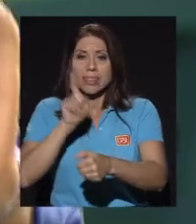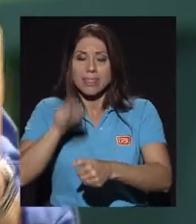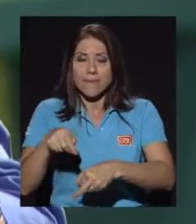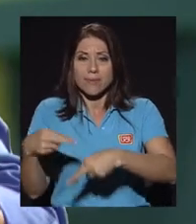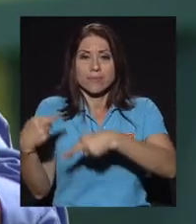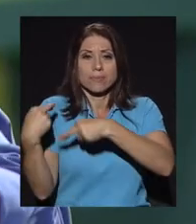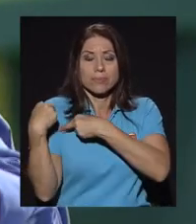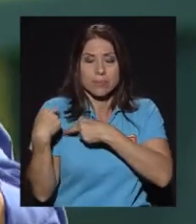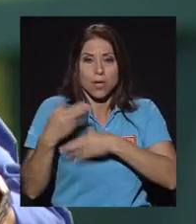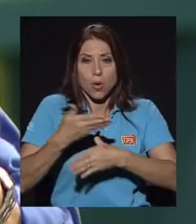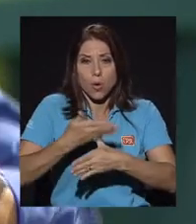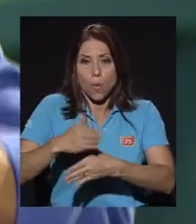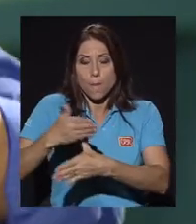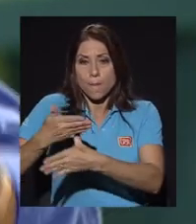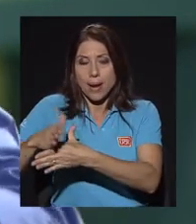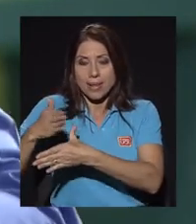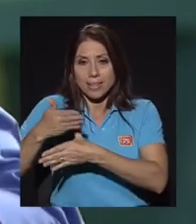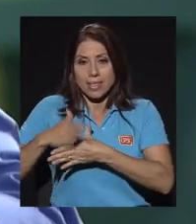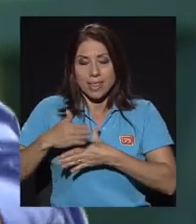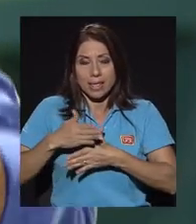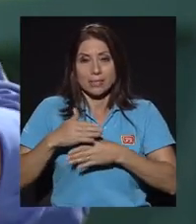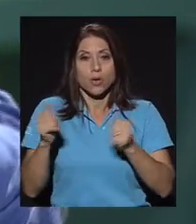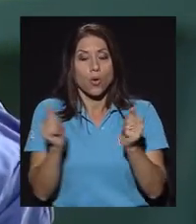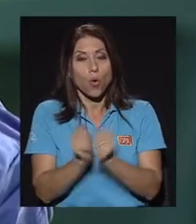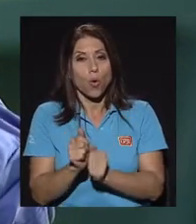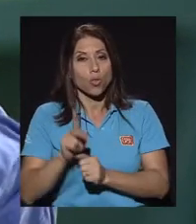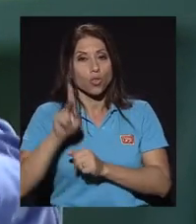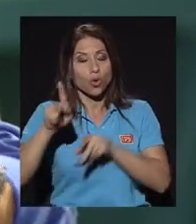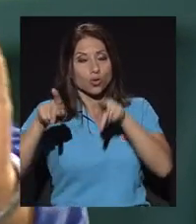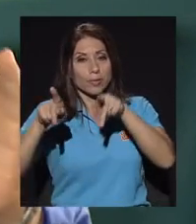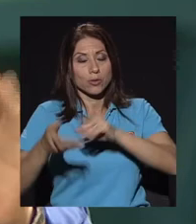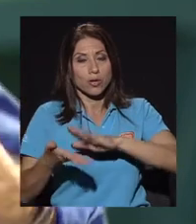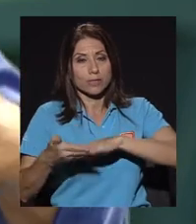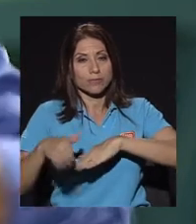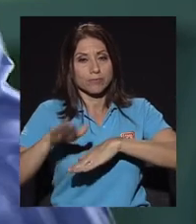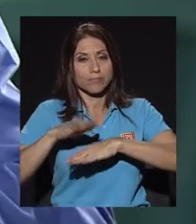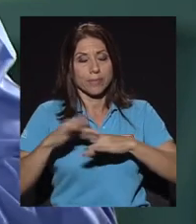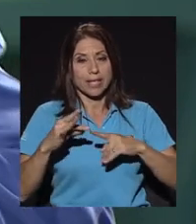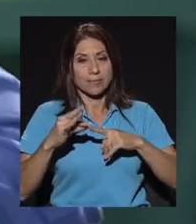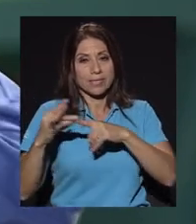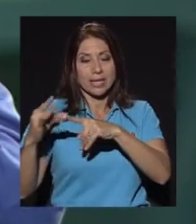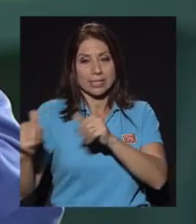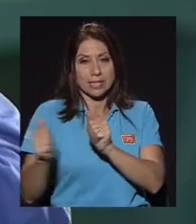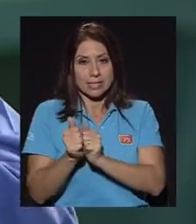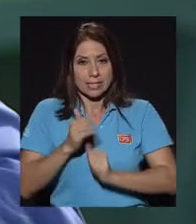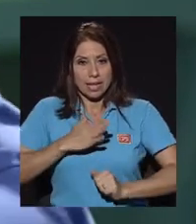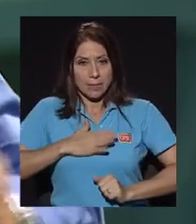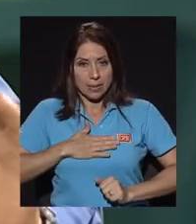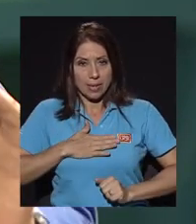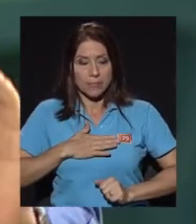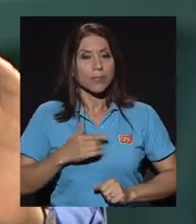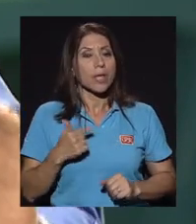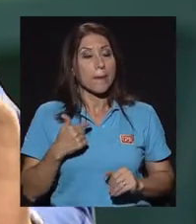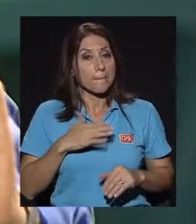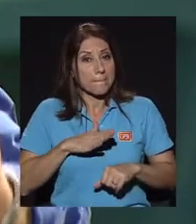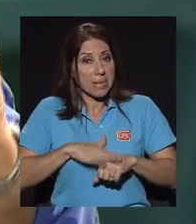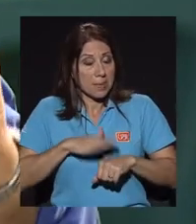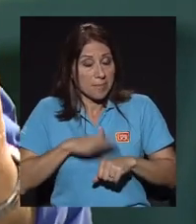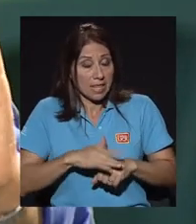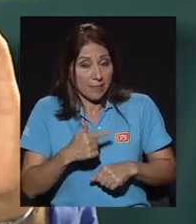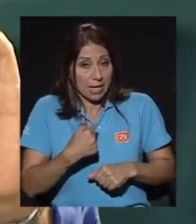compartidas con dos especialistas que están a la par mía. Yo puedo, permítanme,